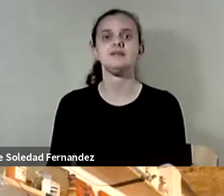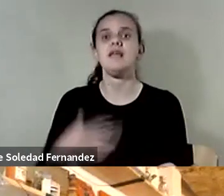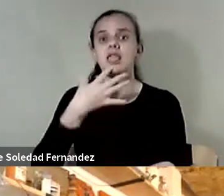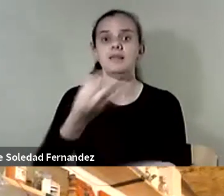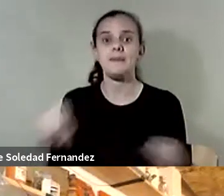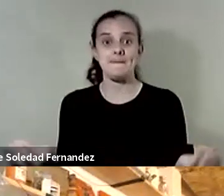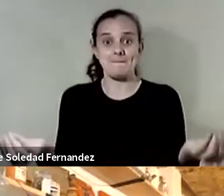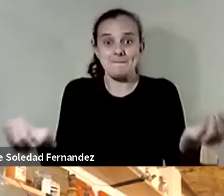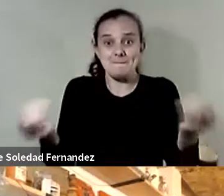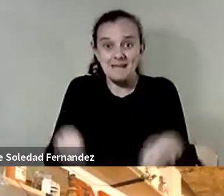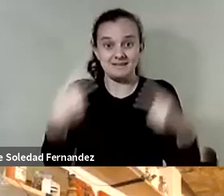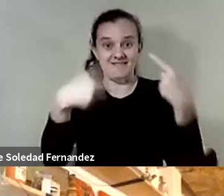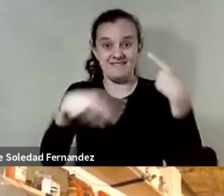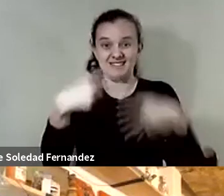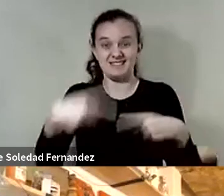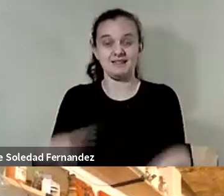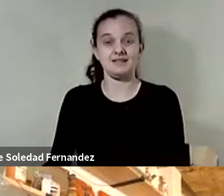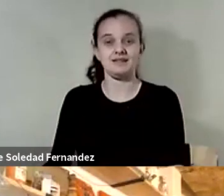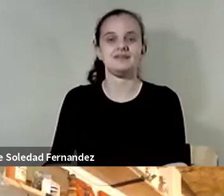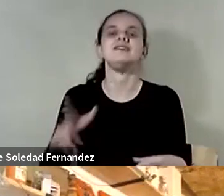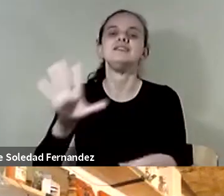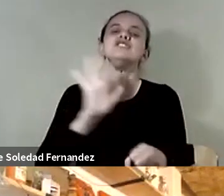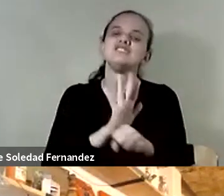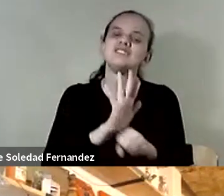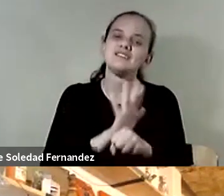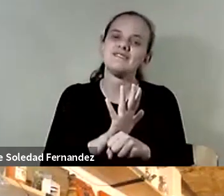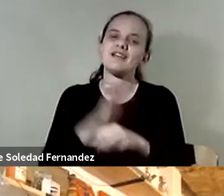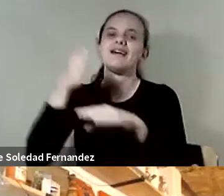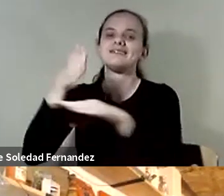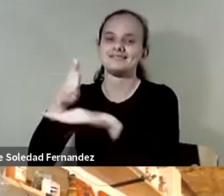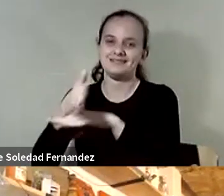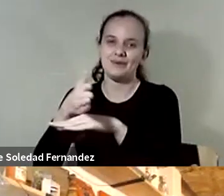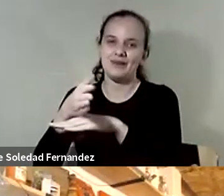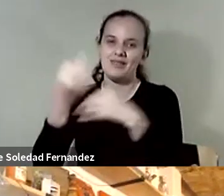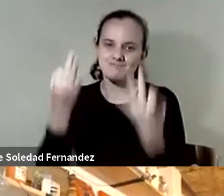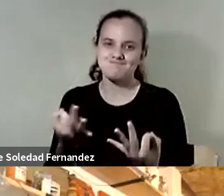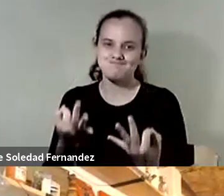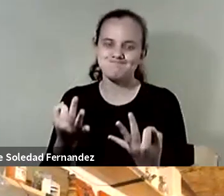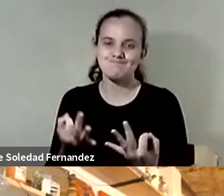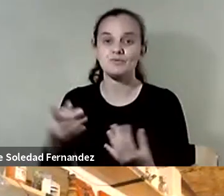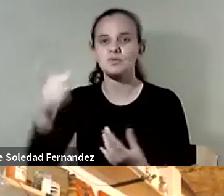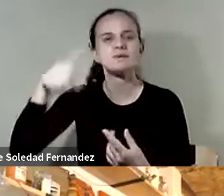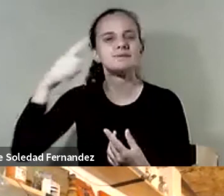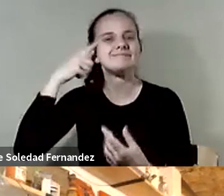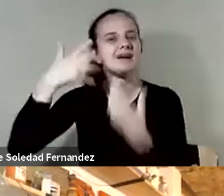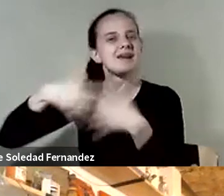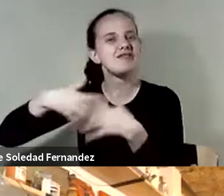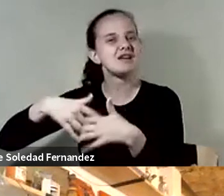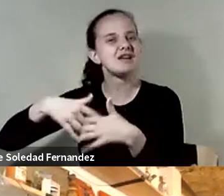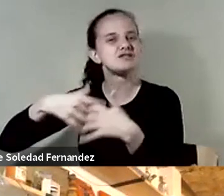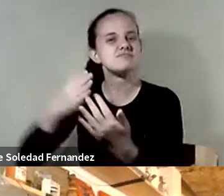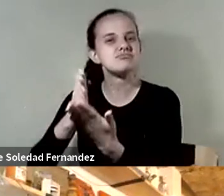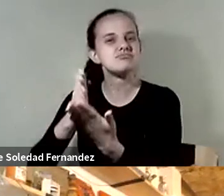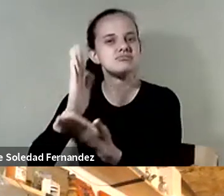diversidad. Y eso es accesibilizar nuestros entornos. Así que los invitamos también a que tomen esa reflexión. Y yo